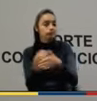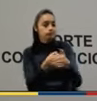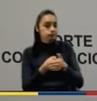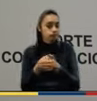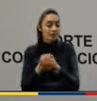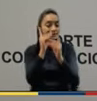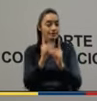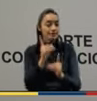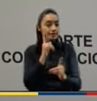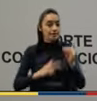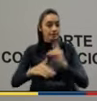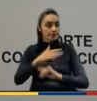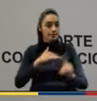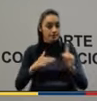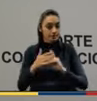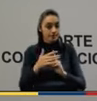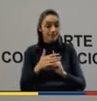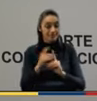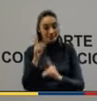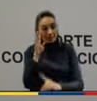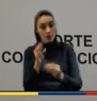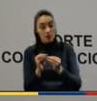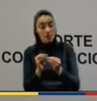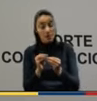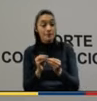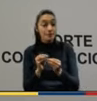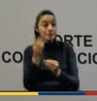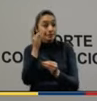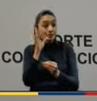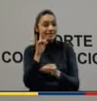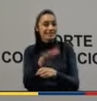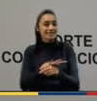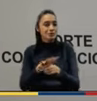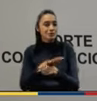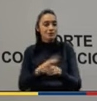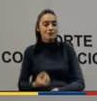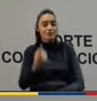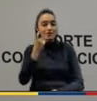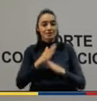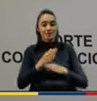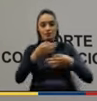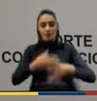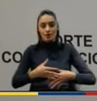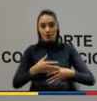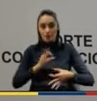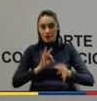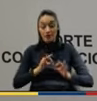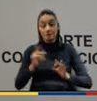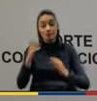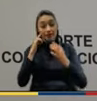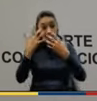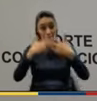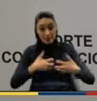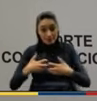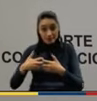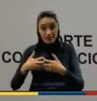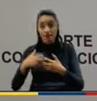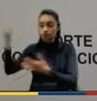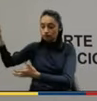decisiones ambientales ya tomadas, como permite el acuerdo, puede llevar a una situación de inseguridad jurídica e incertidumbre. Las empresas y los inversionistas necesitan un